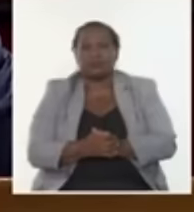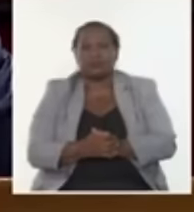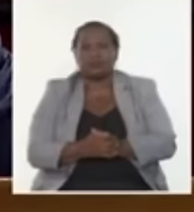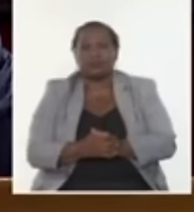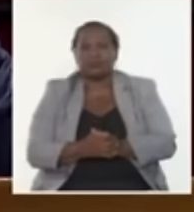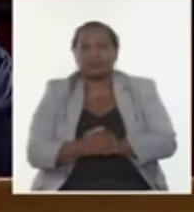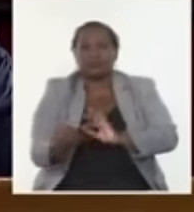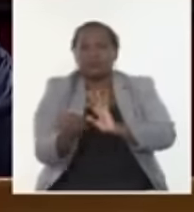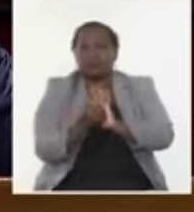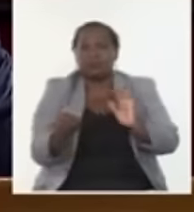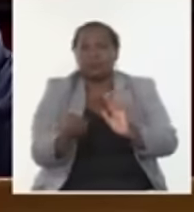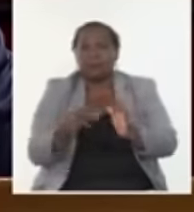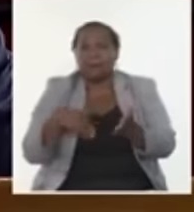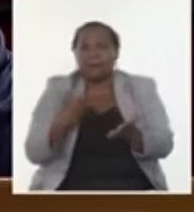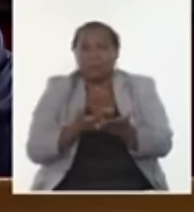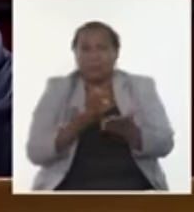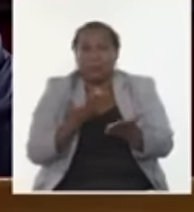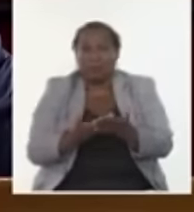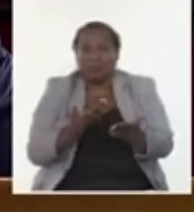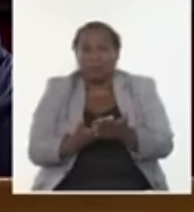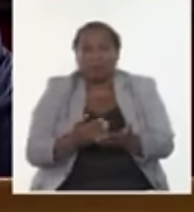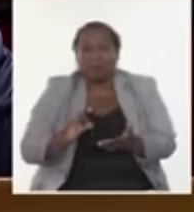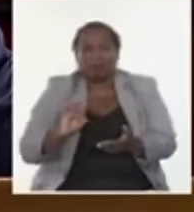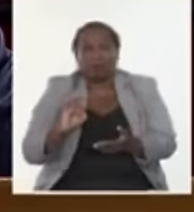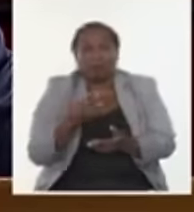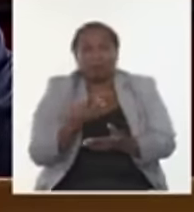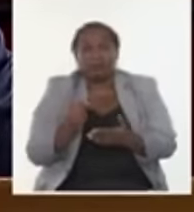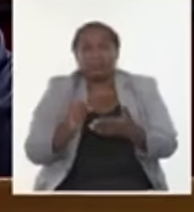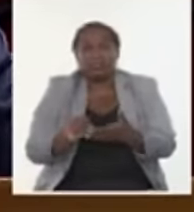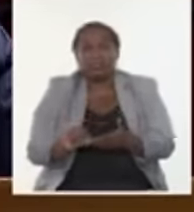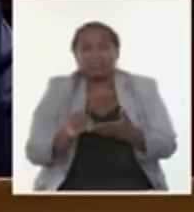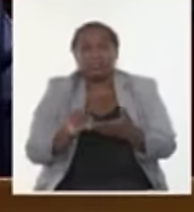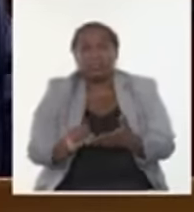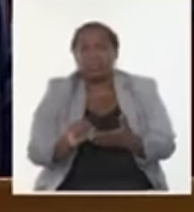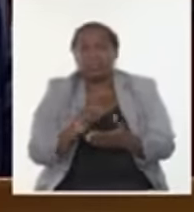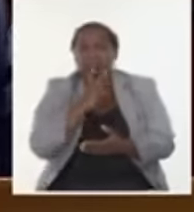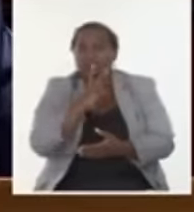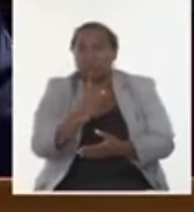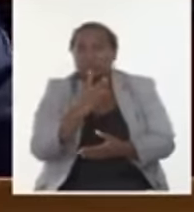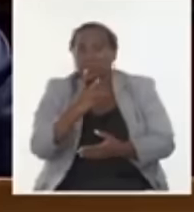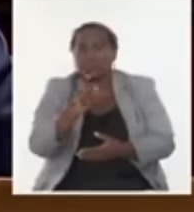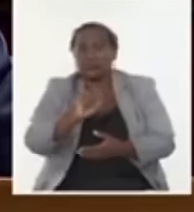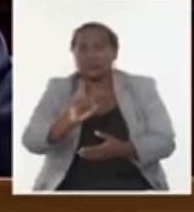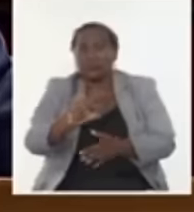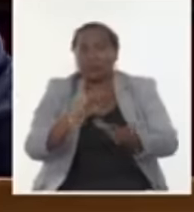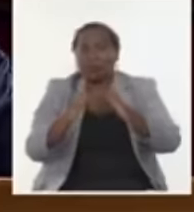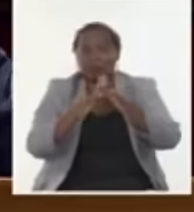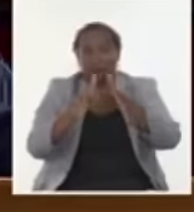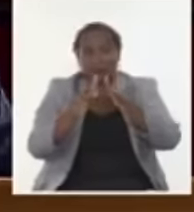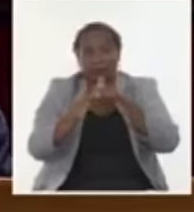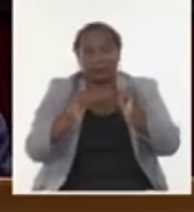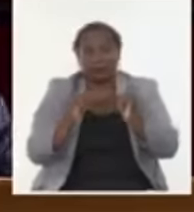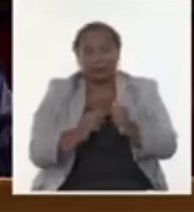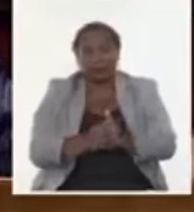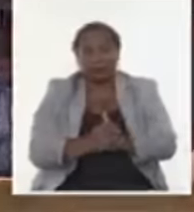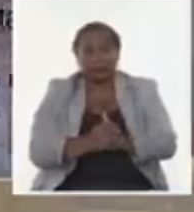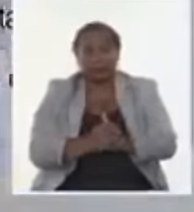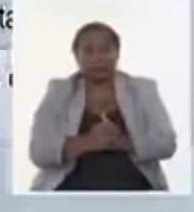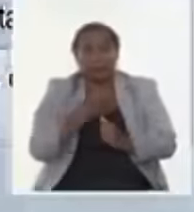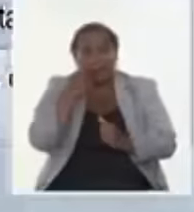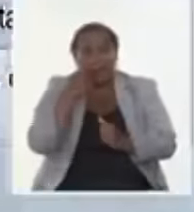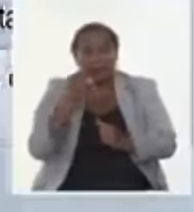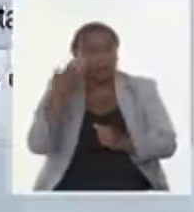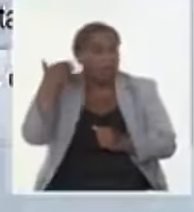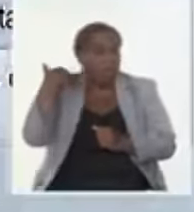aprobó la propuesta de perfeccionamiento al servicio de asistencia social a domicilio. Se reconoce que antes